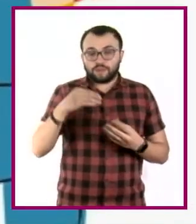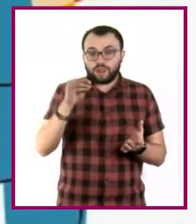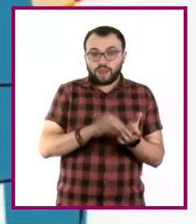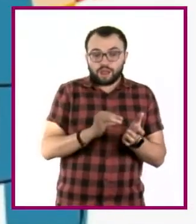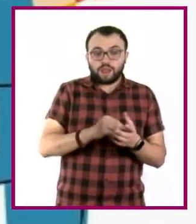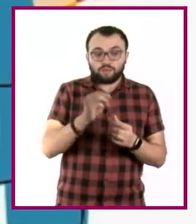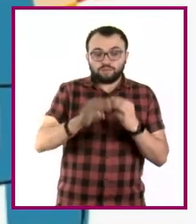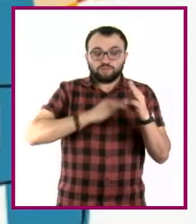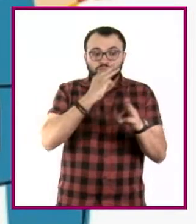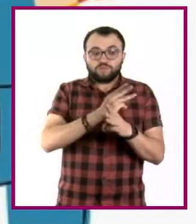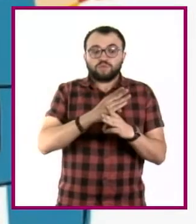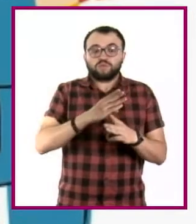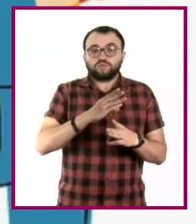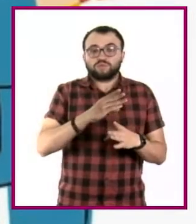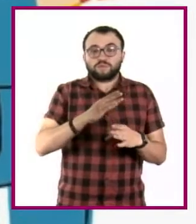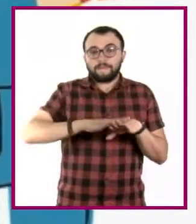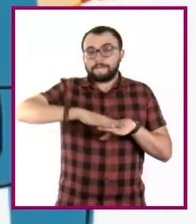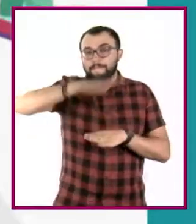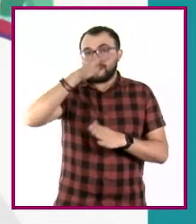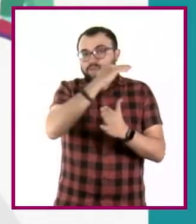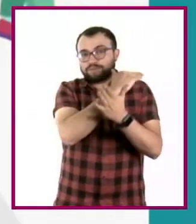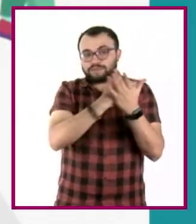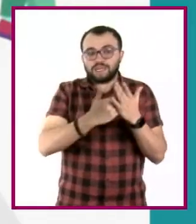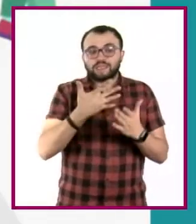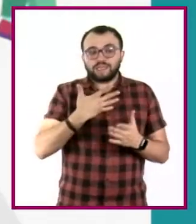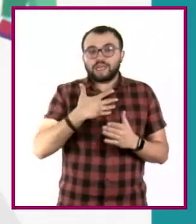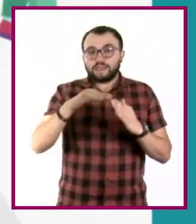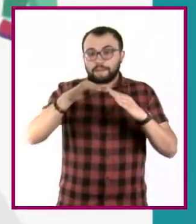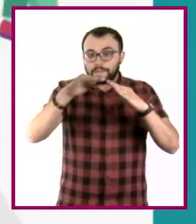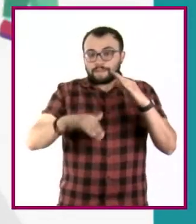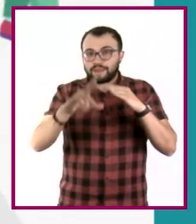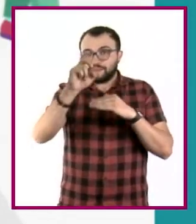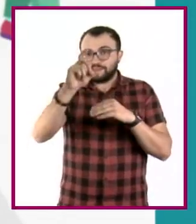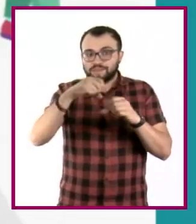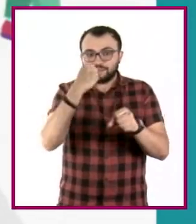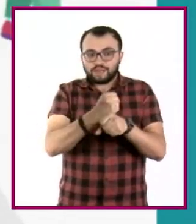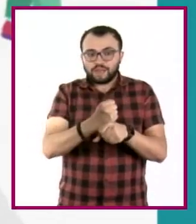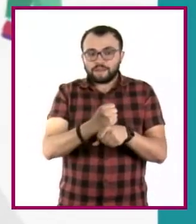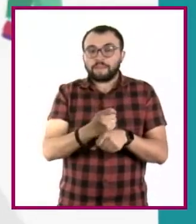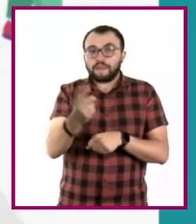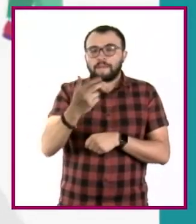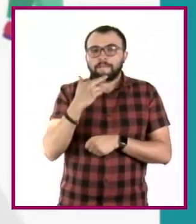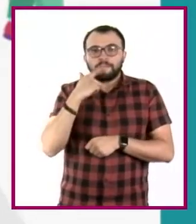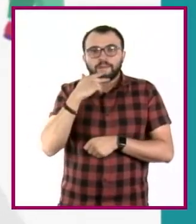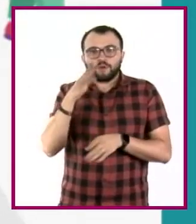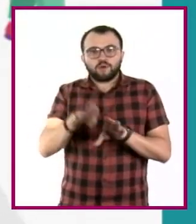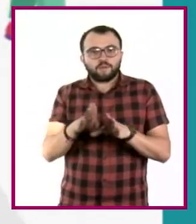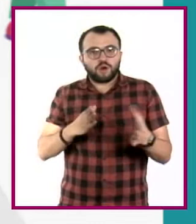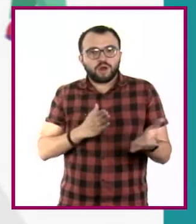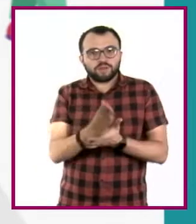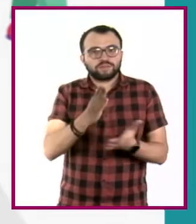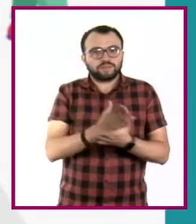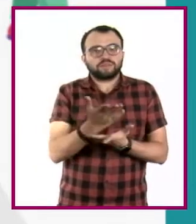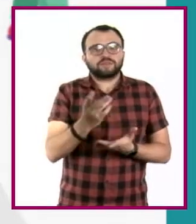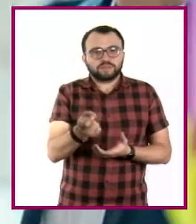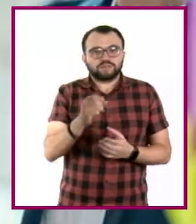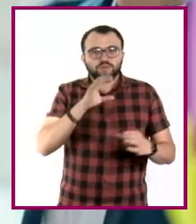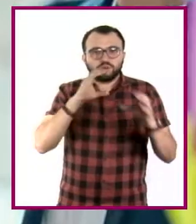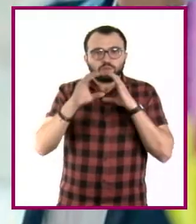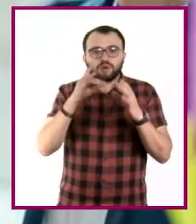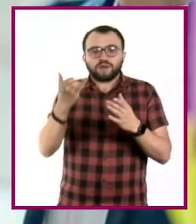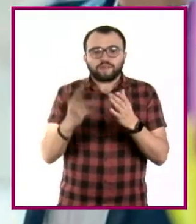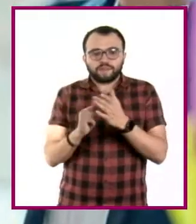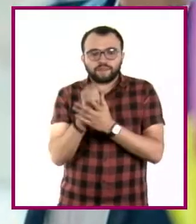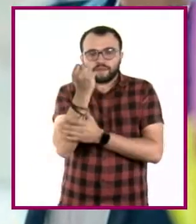de la población tiene menos de 30 años. Es una generación con el mejor conocimiento y acceso a recursos de comunicación y tecnología,